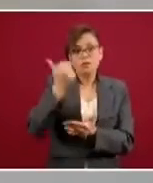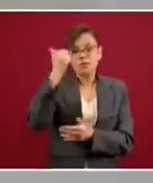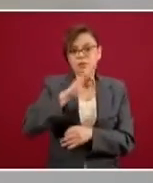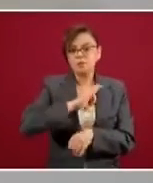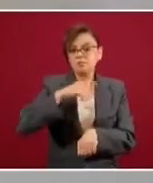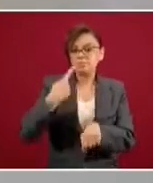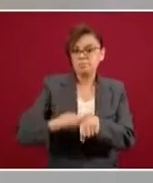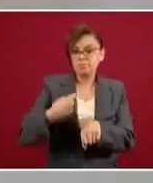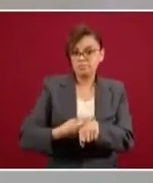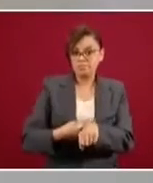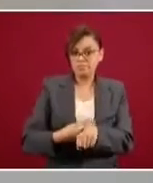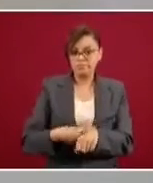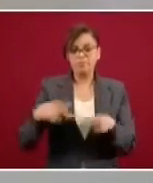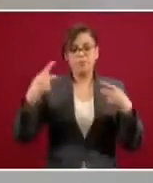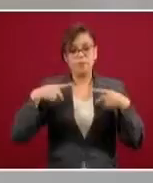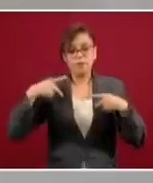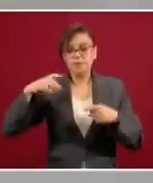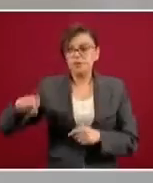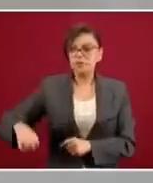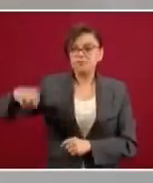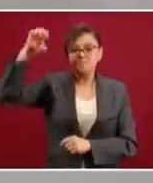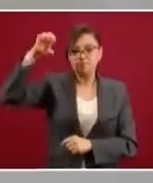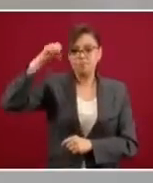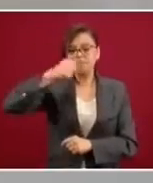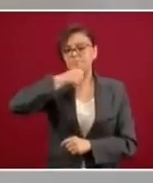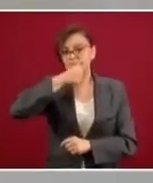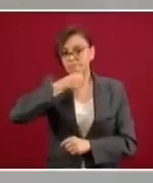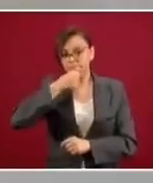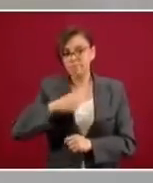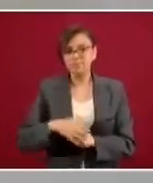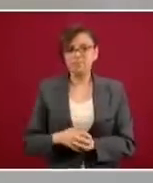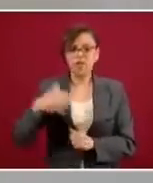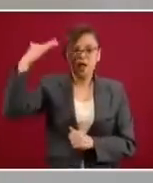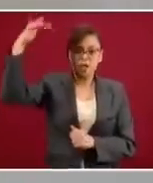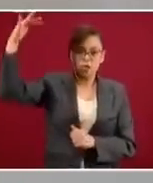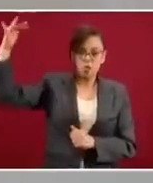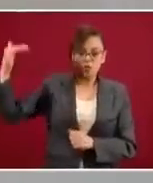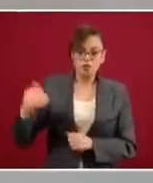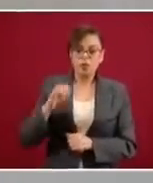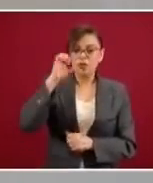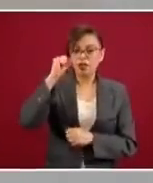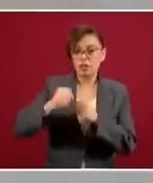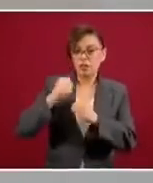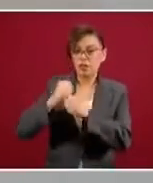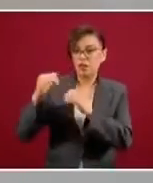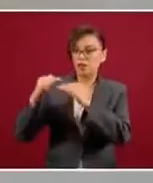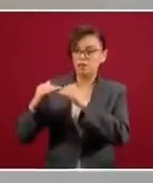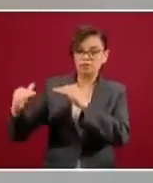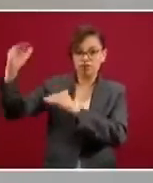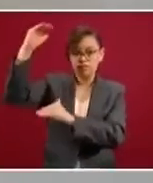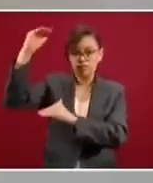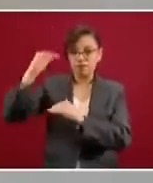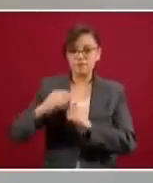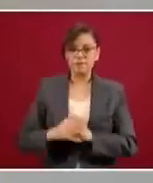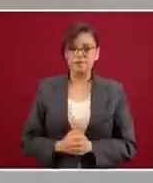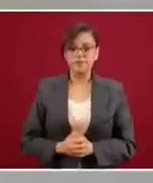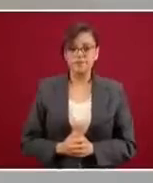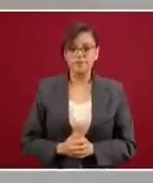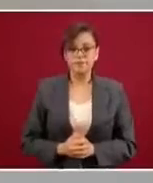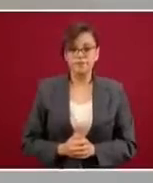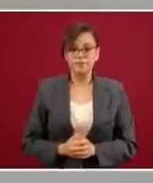mayores, ponemos el punto de límite en 60 años y más. Esto es un